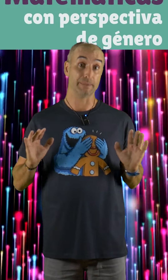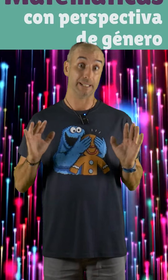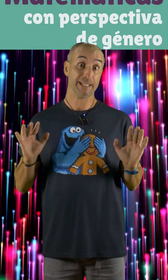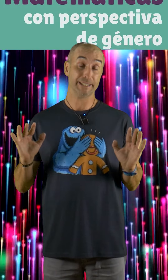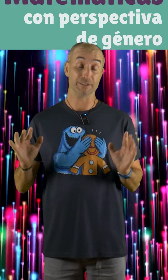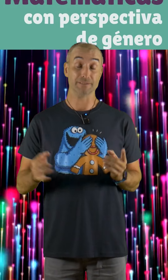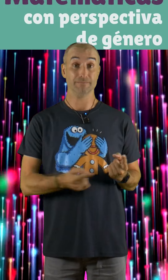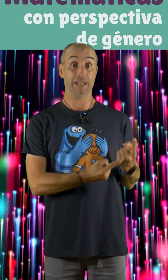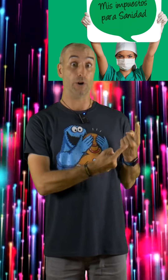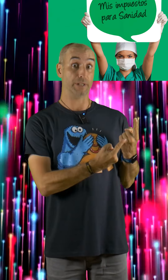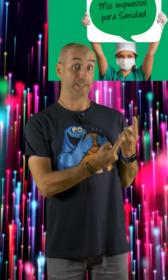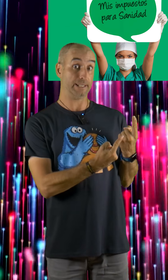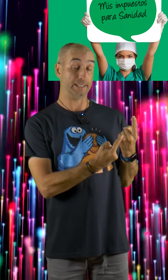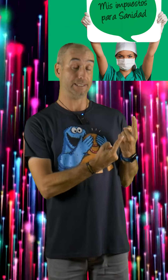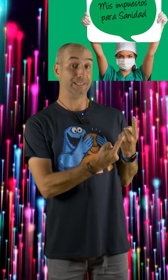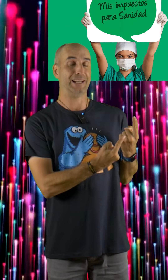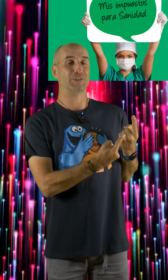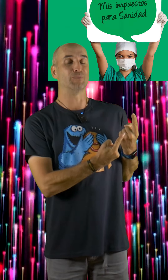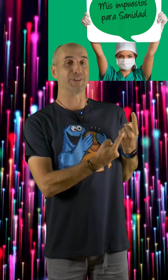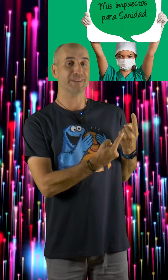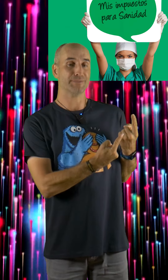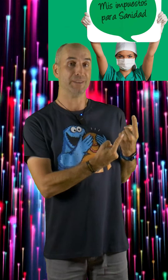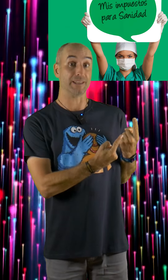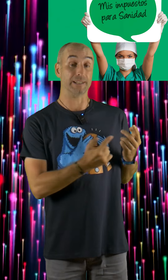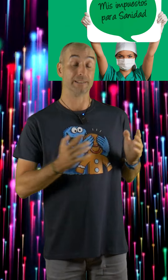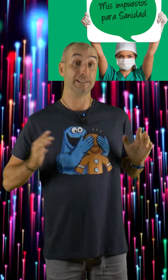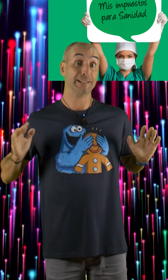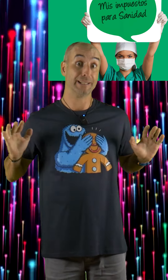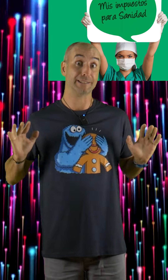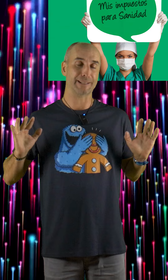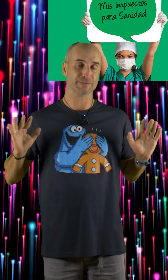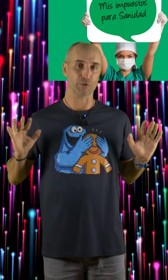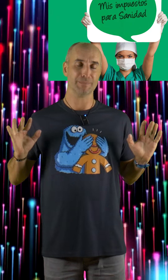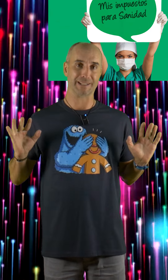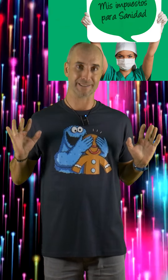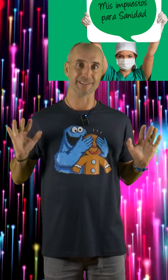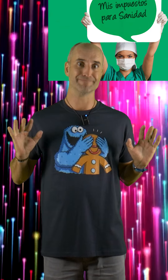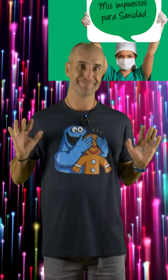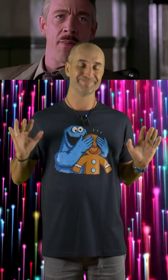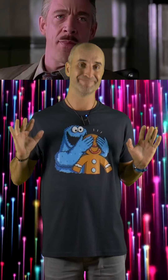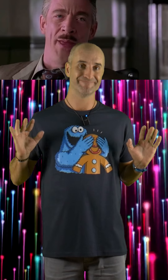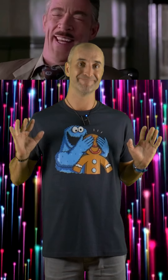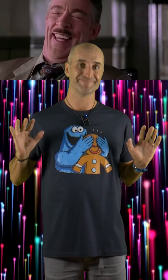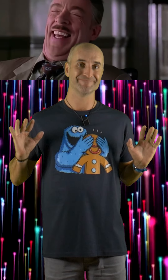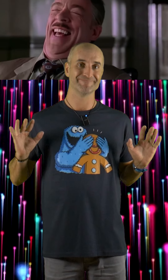perspectiva de género, ahora llega la comunidad médica, tiene que transformarse.